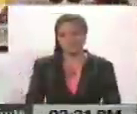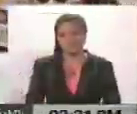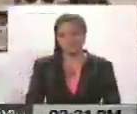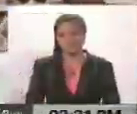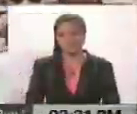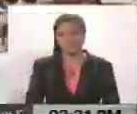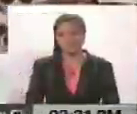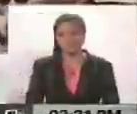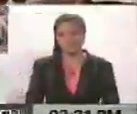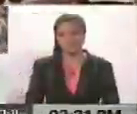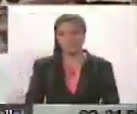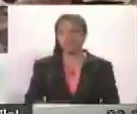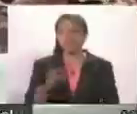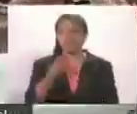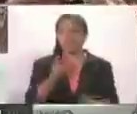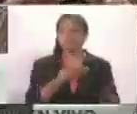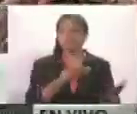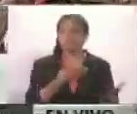Dándole la bienvenida